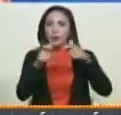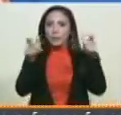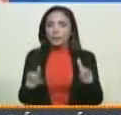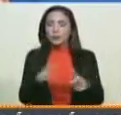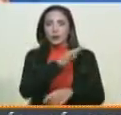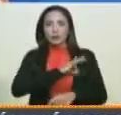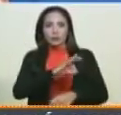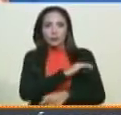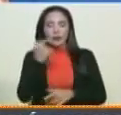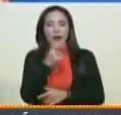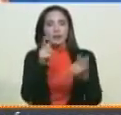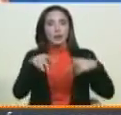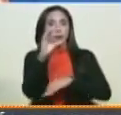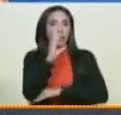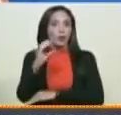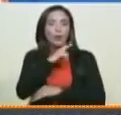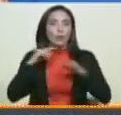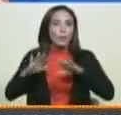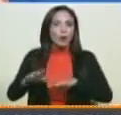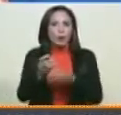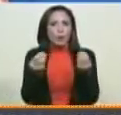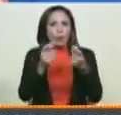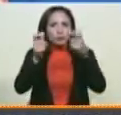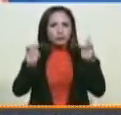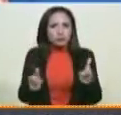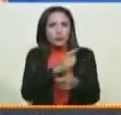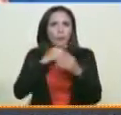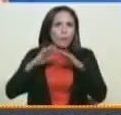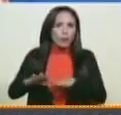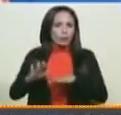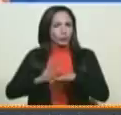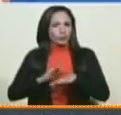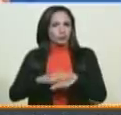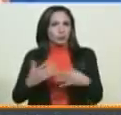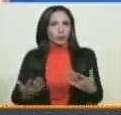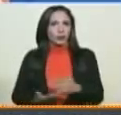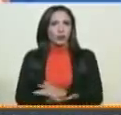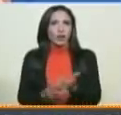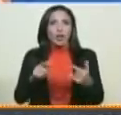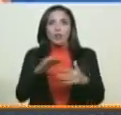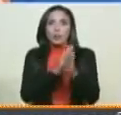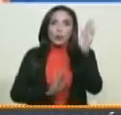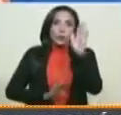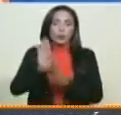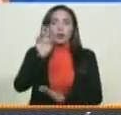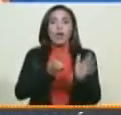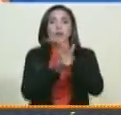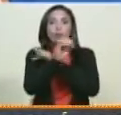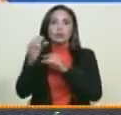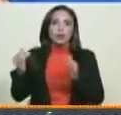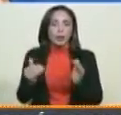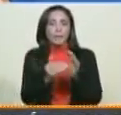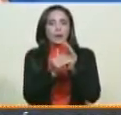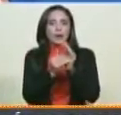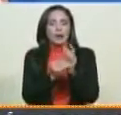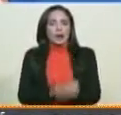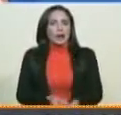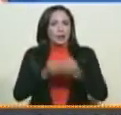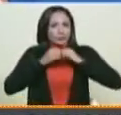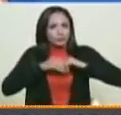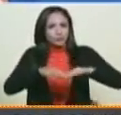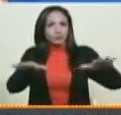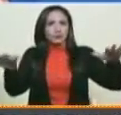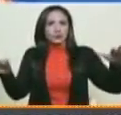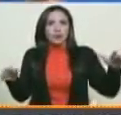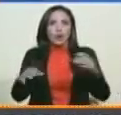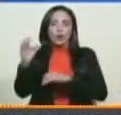y populares en Colombia. Pero no solamente eso, han aumentado en 200.000 los desplazados internos